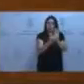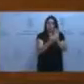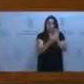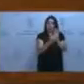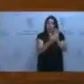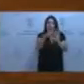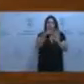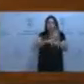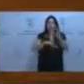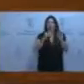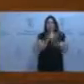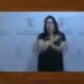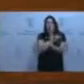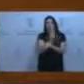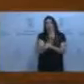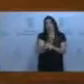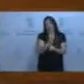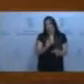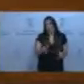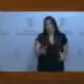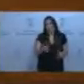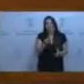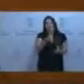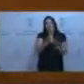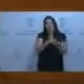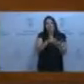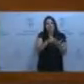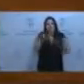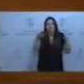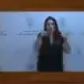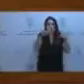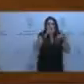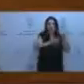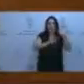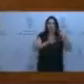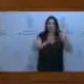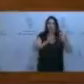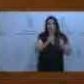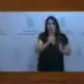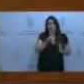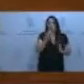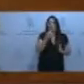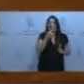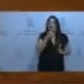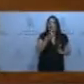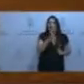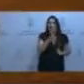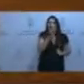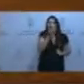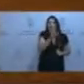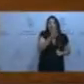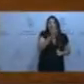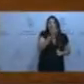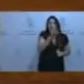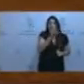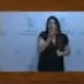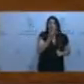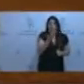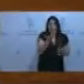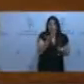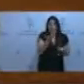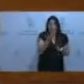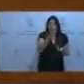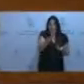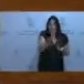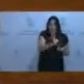de incompatibilidades, ni exigir dedicación exclusiva. ¿Por qué decimos esto? El PSOE legislador debería tener en cuenta la